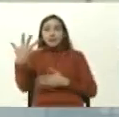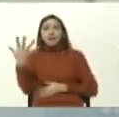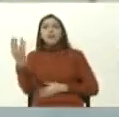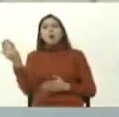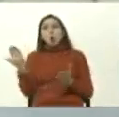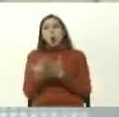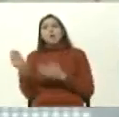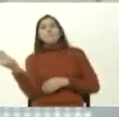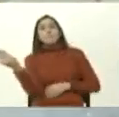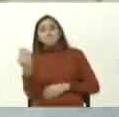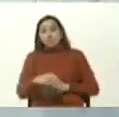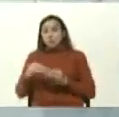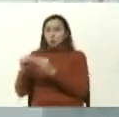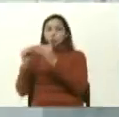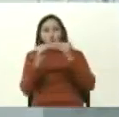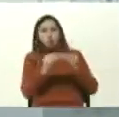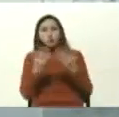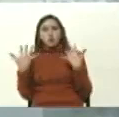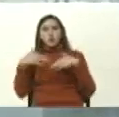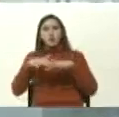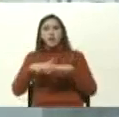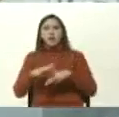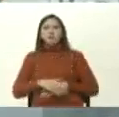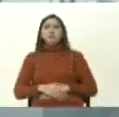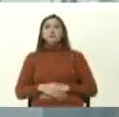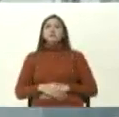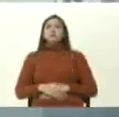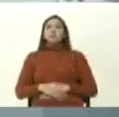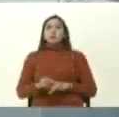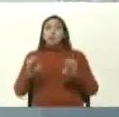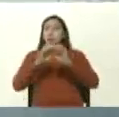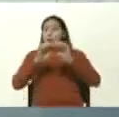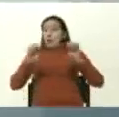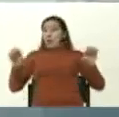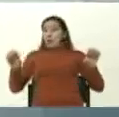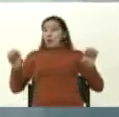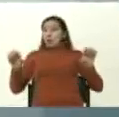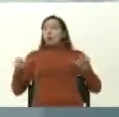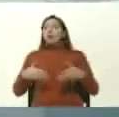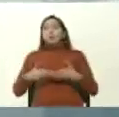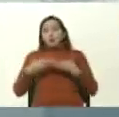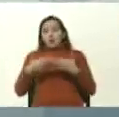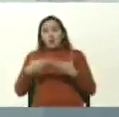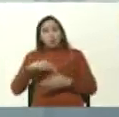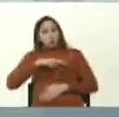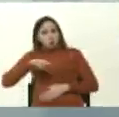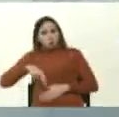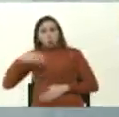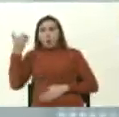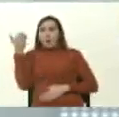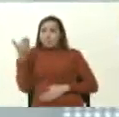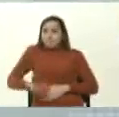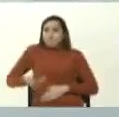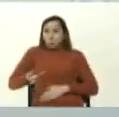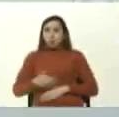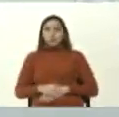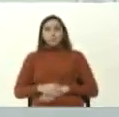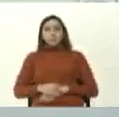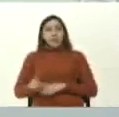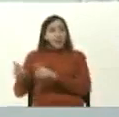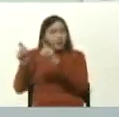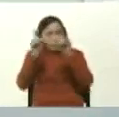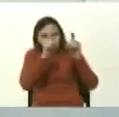más rehabilitados integralmente. De tal manera que la educación es para nosotros prioridad. Educar